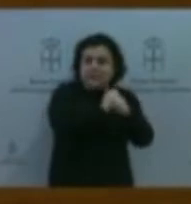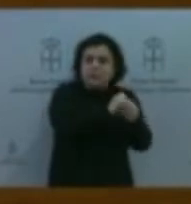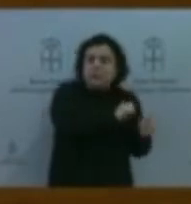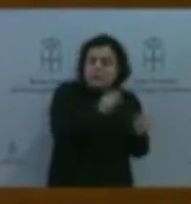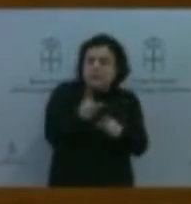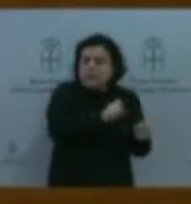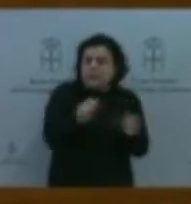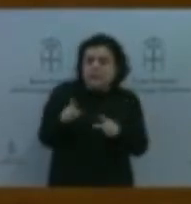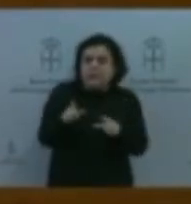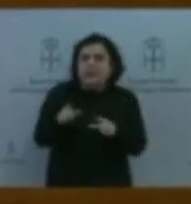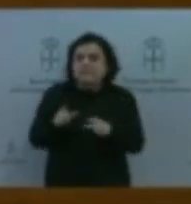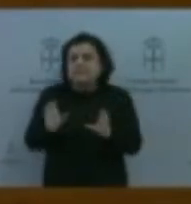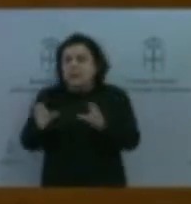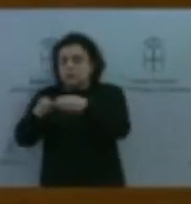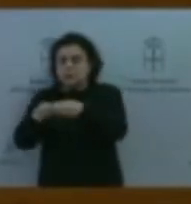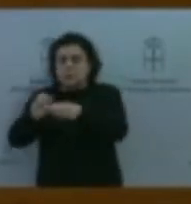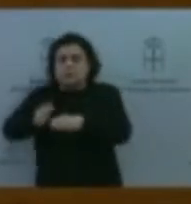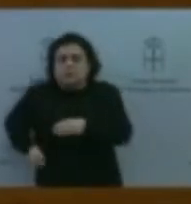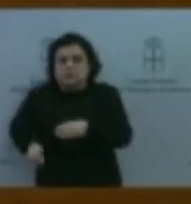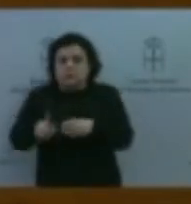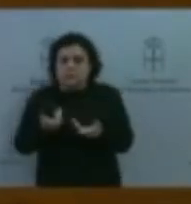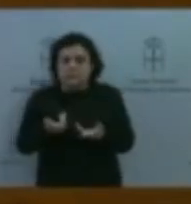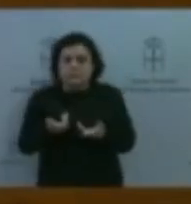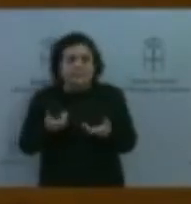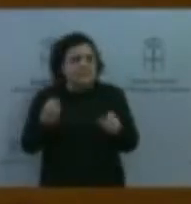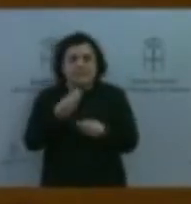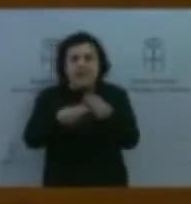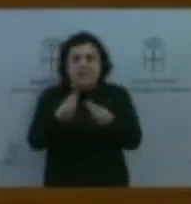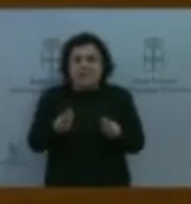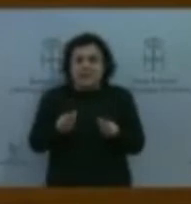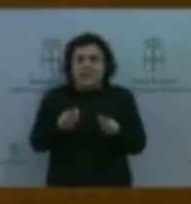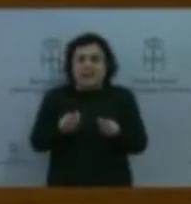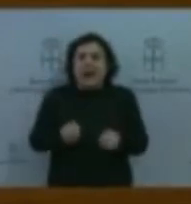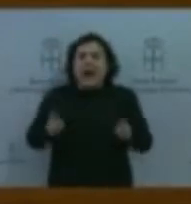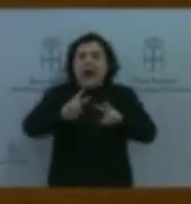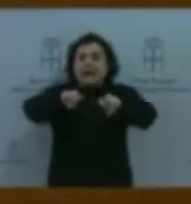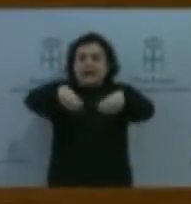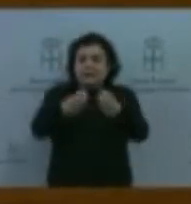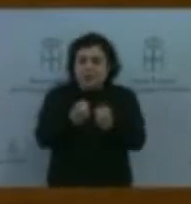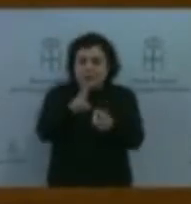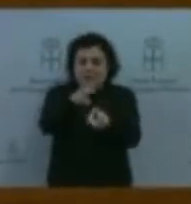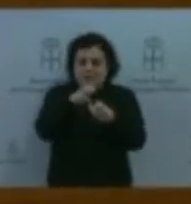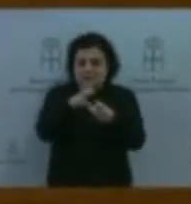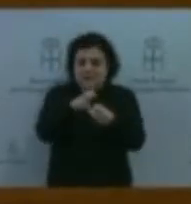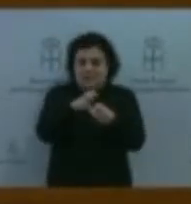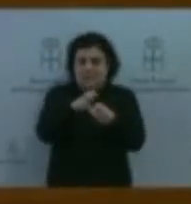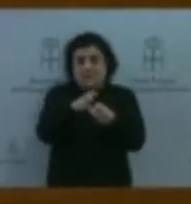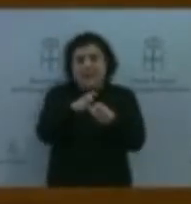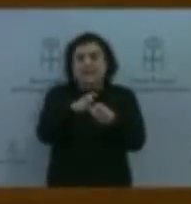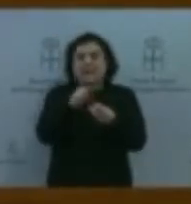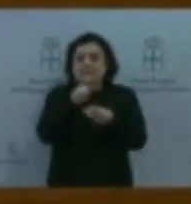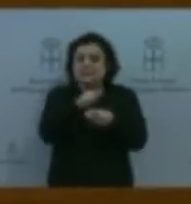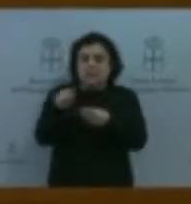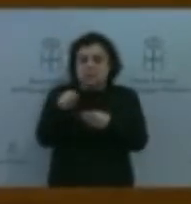la reforma fiscal es a la inversa. Se produce la traslación de quienes menos tiene a quien más tiene. Y por eso creemos que